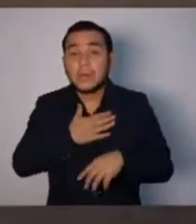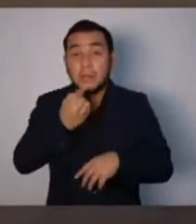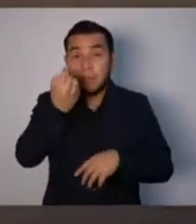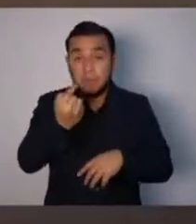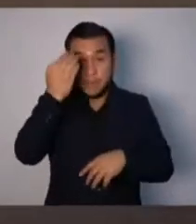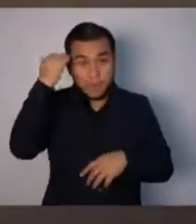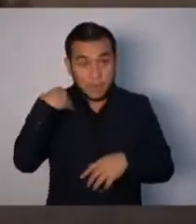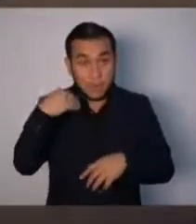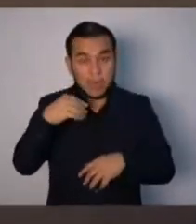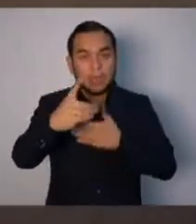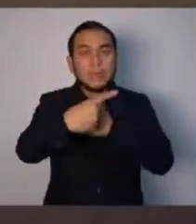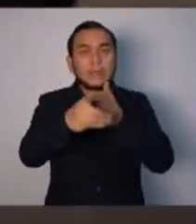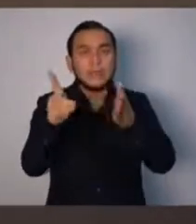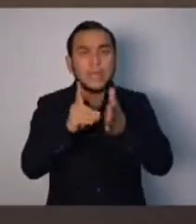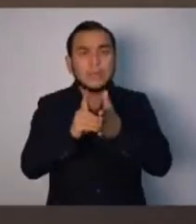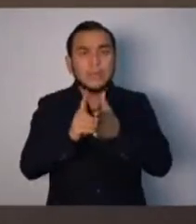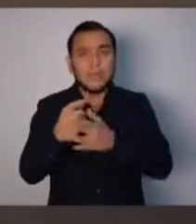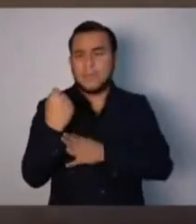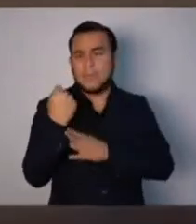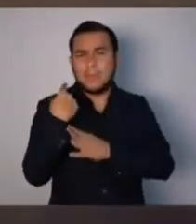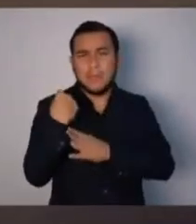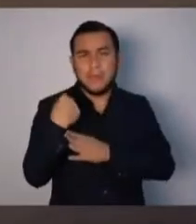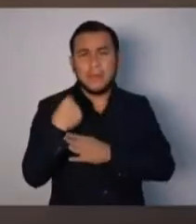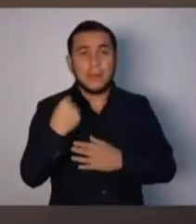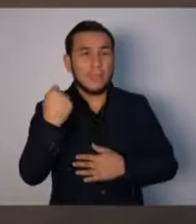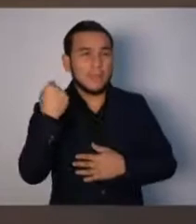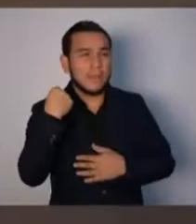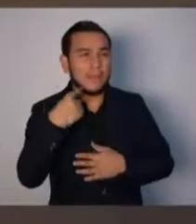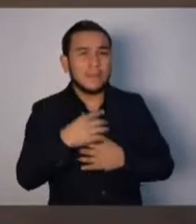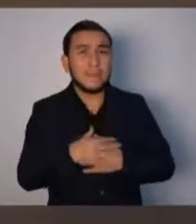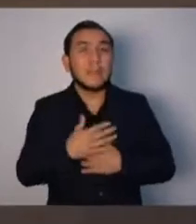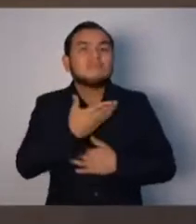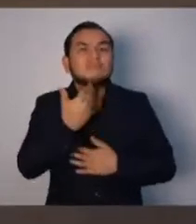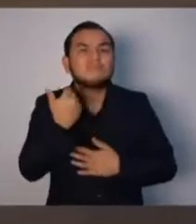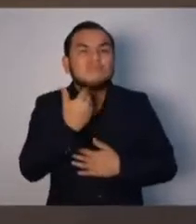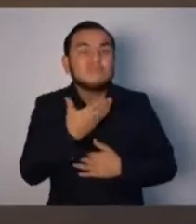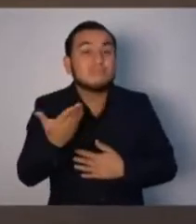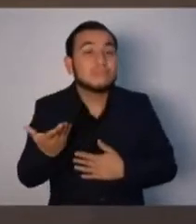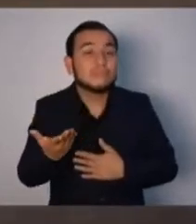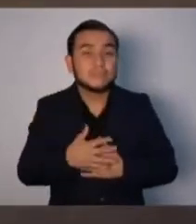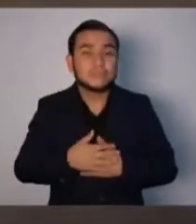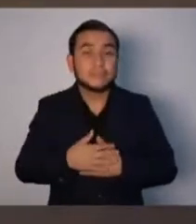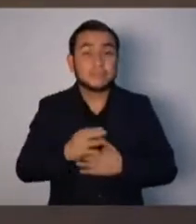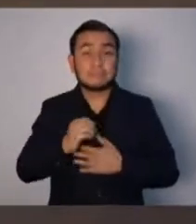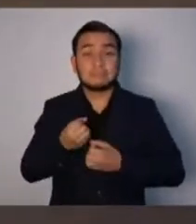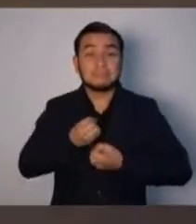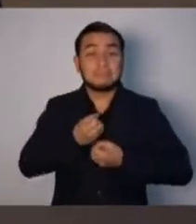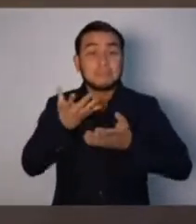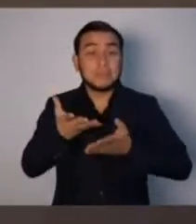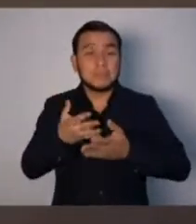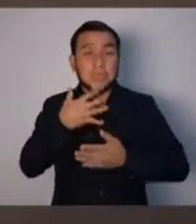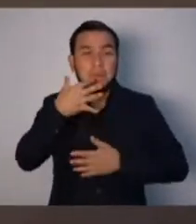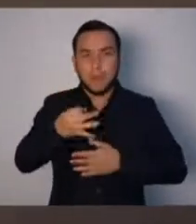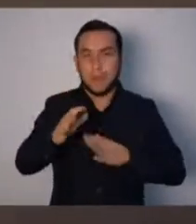no hace o diez años hace unos días hace un par de días dijo no si en el